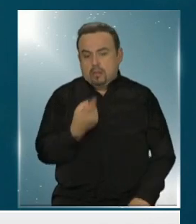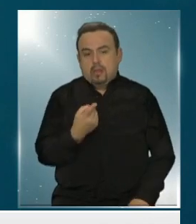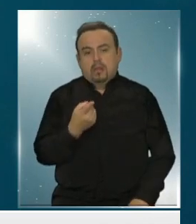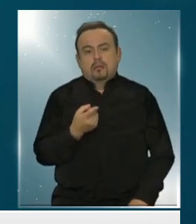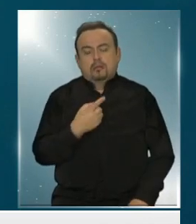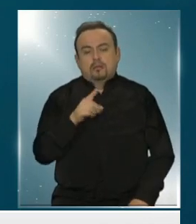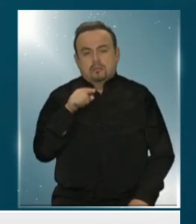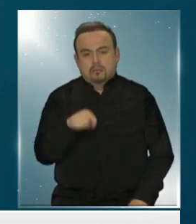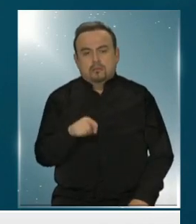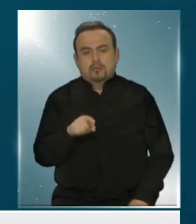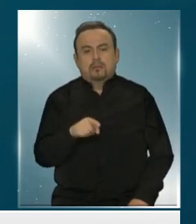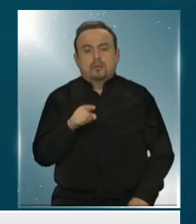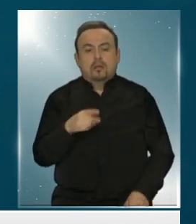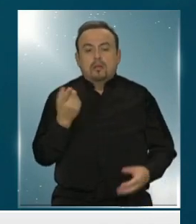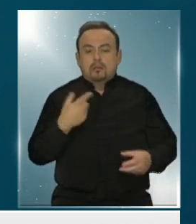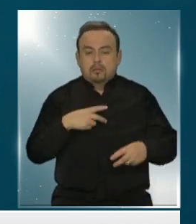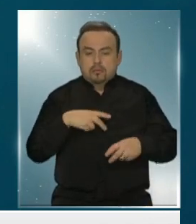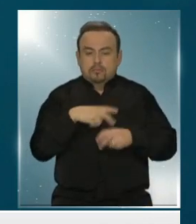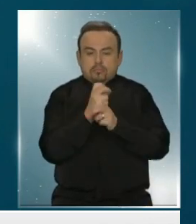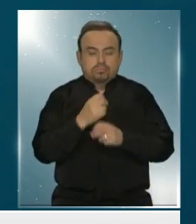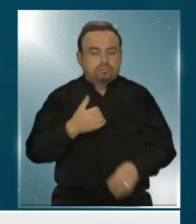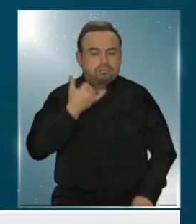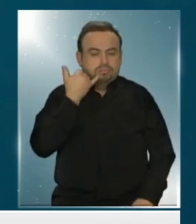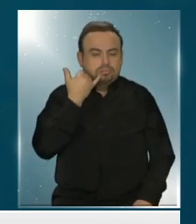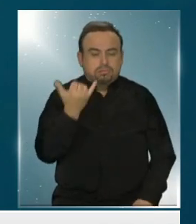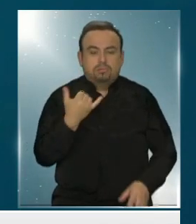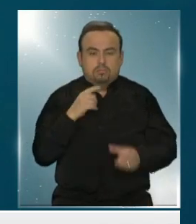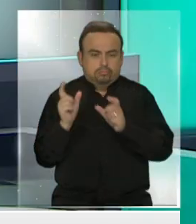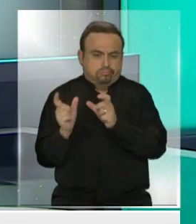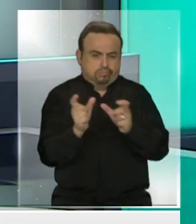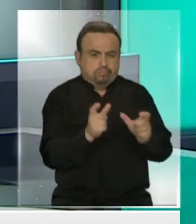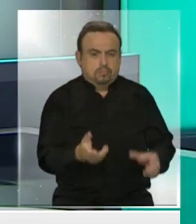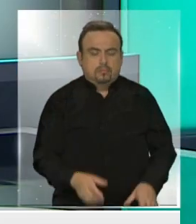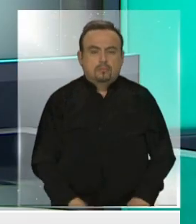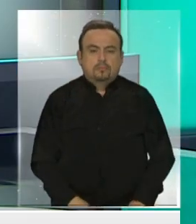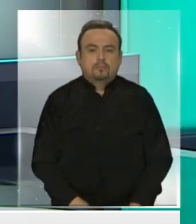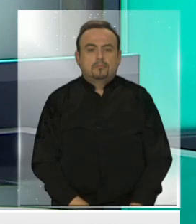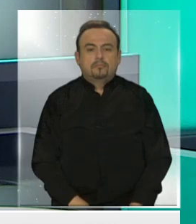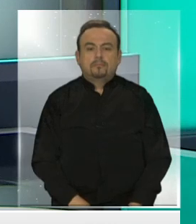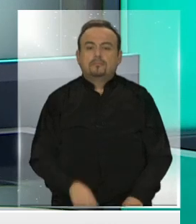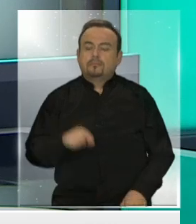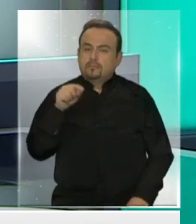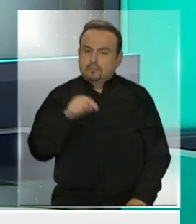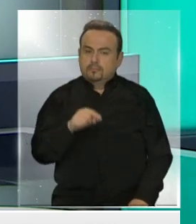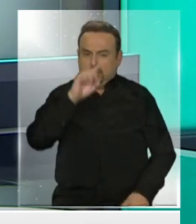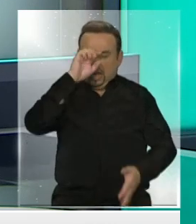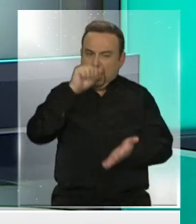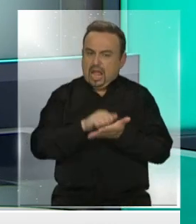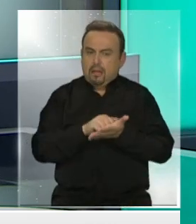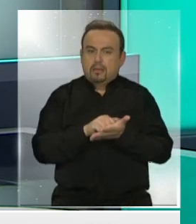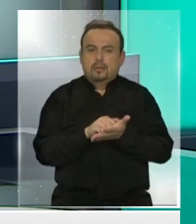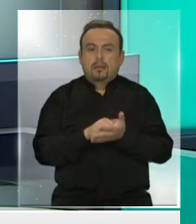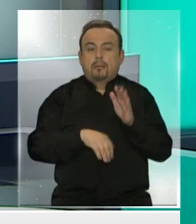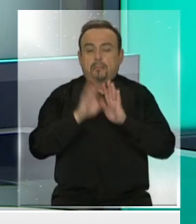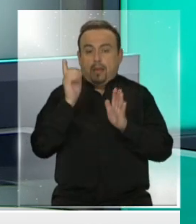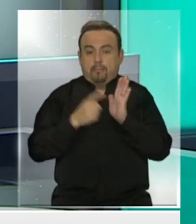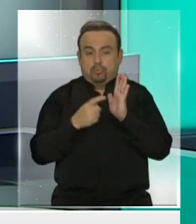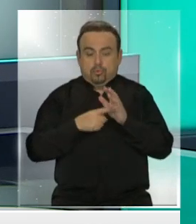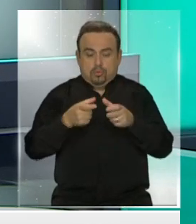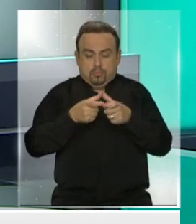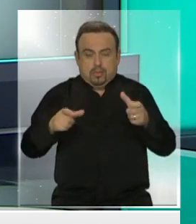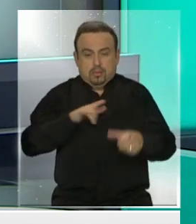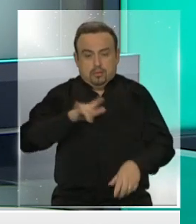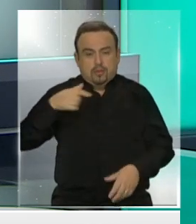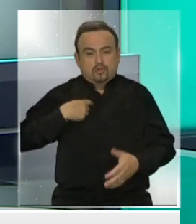en materia de call center vamos a ver después vamos a realizar gestiones de fiscalización locales entendiendo que acá los reclamos probablemente estaban concentrados en un pasaje aéreo